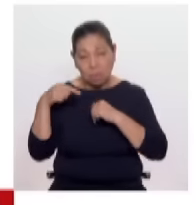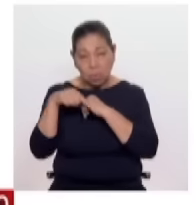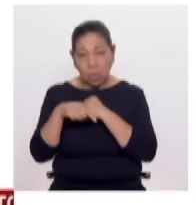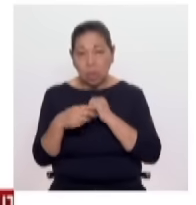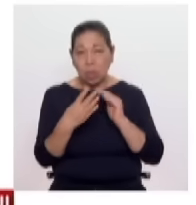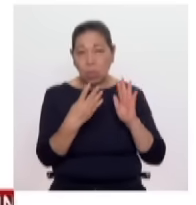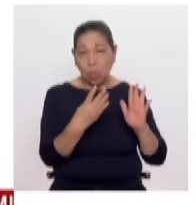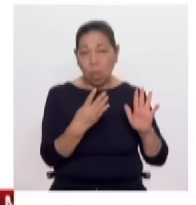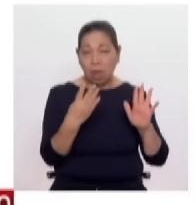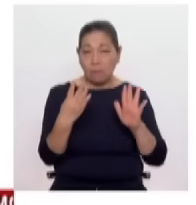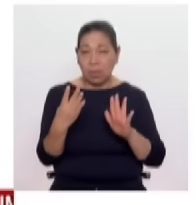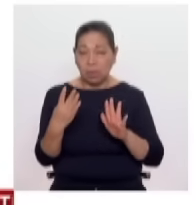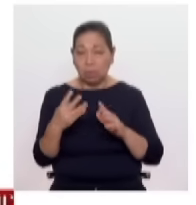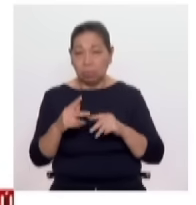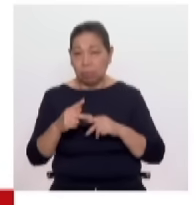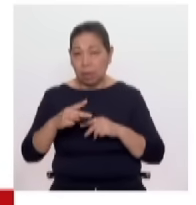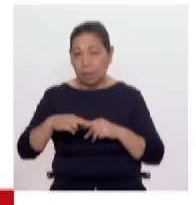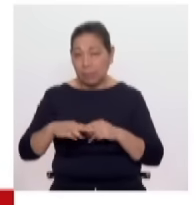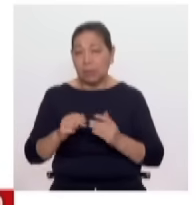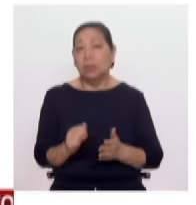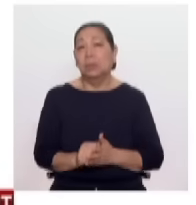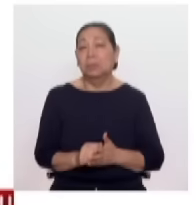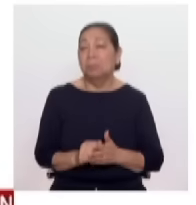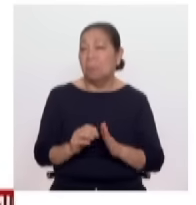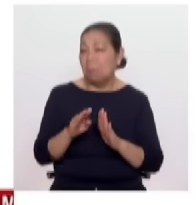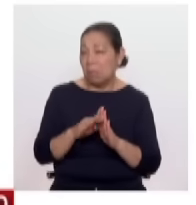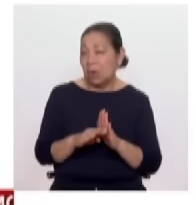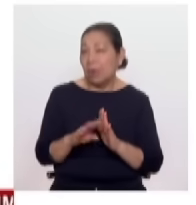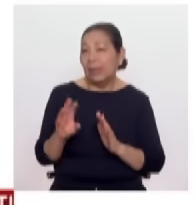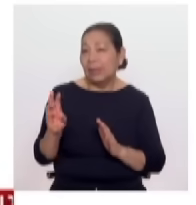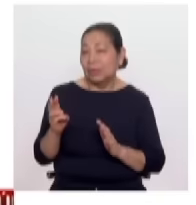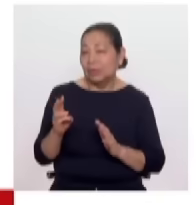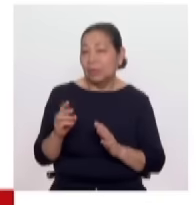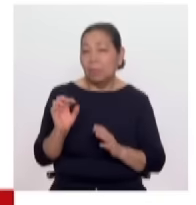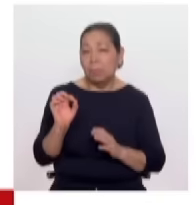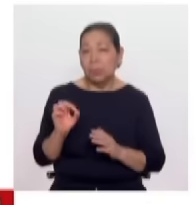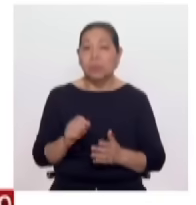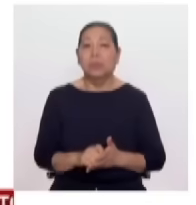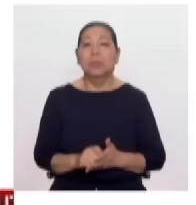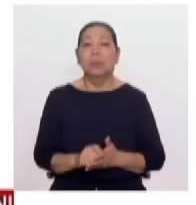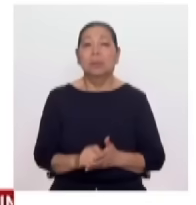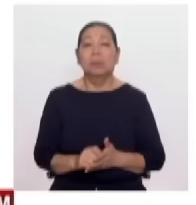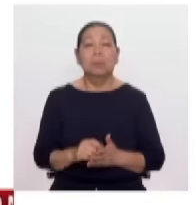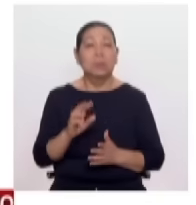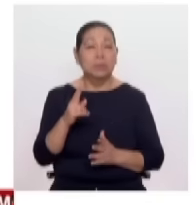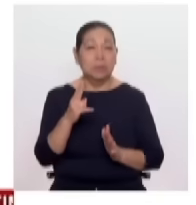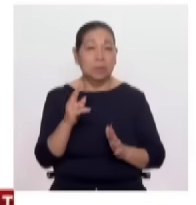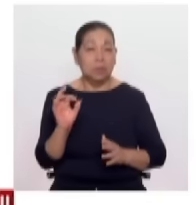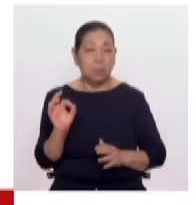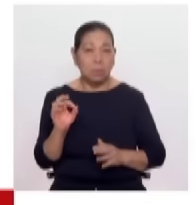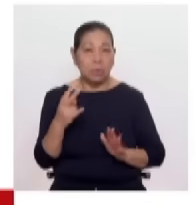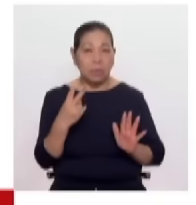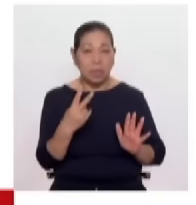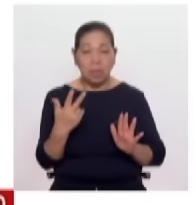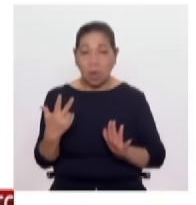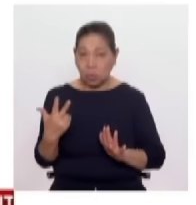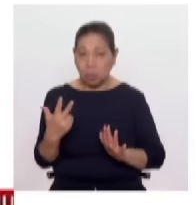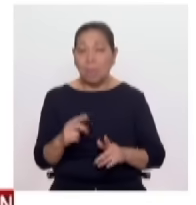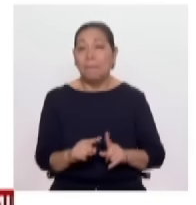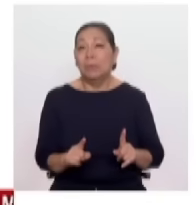de 99 kilómetros, latitud de menos 16.11, longitud menos